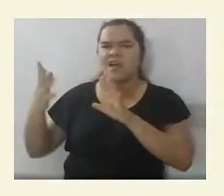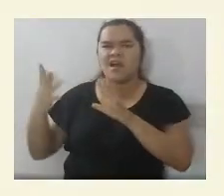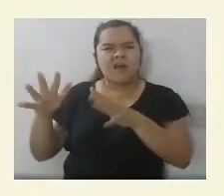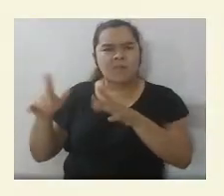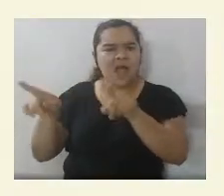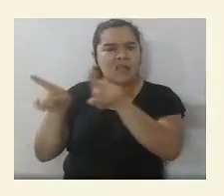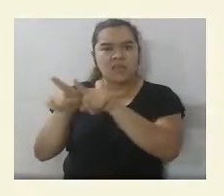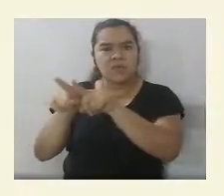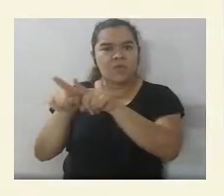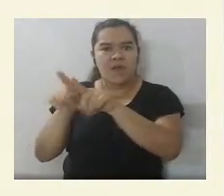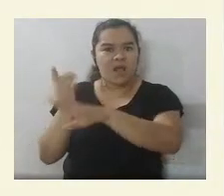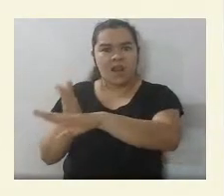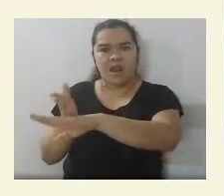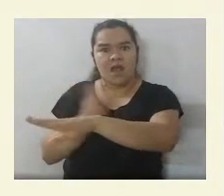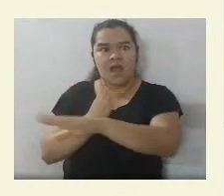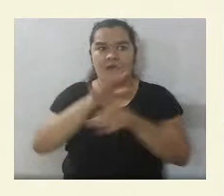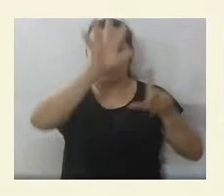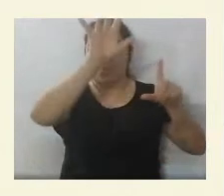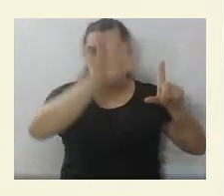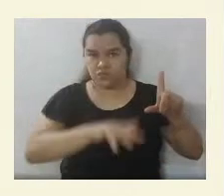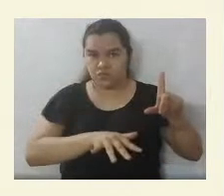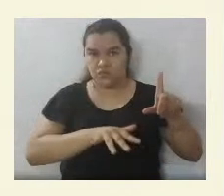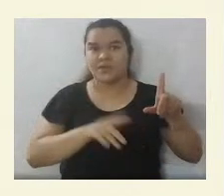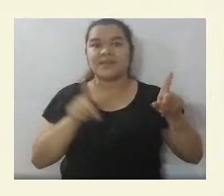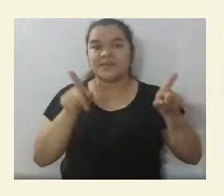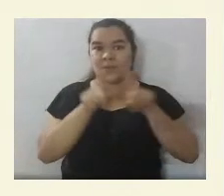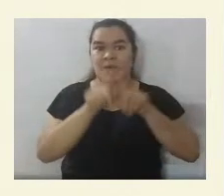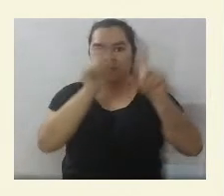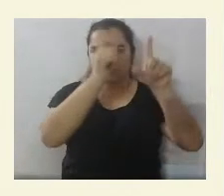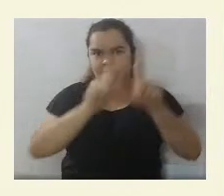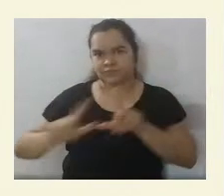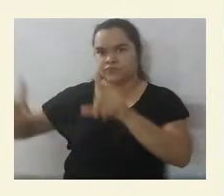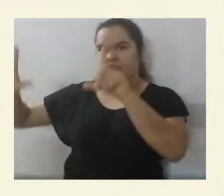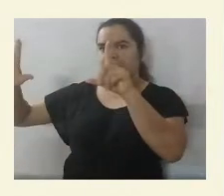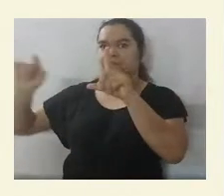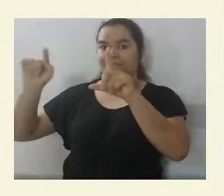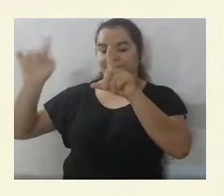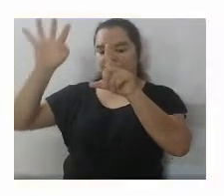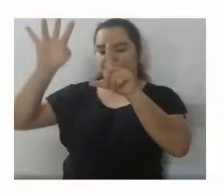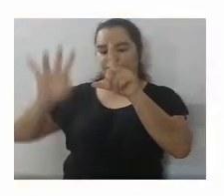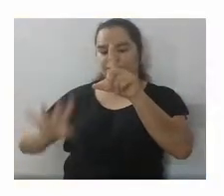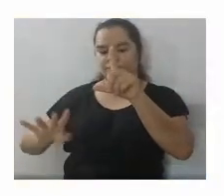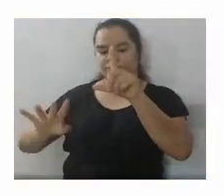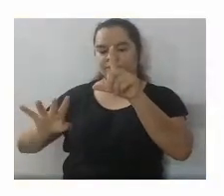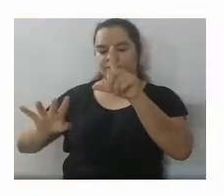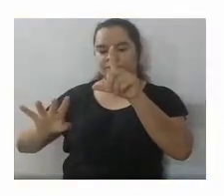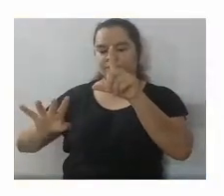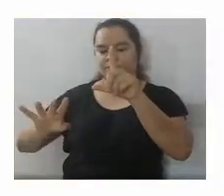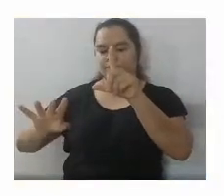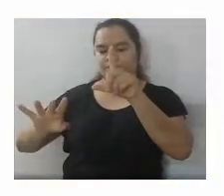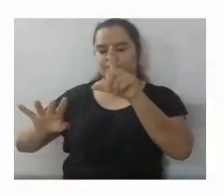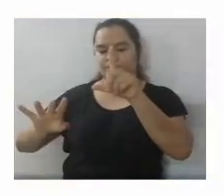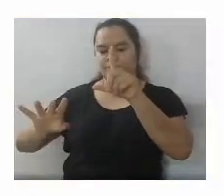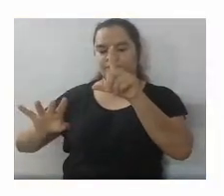página de la universidad, e ingresan a este link, ¿sí?